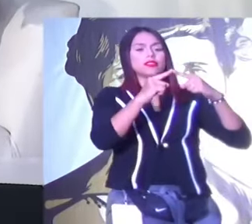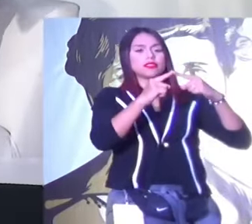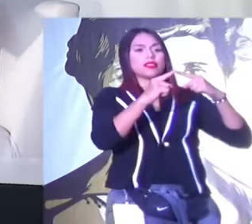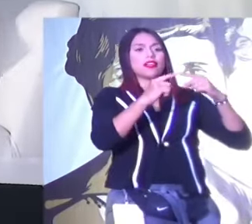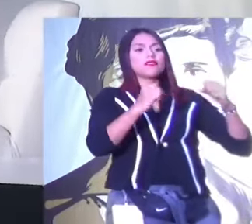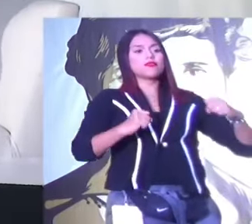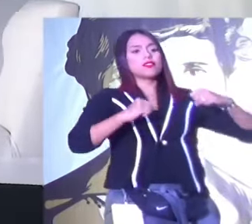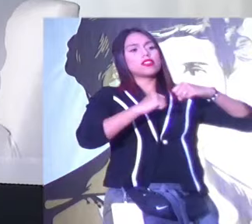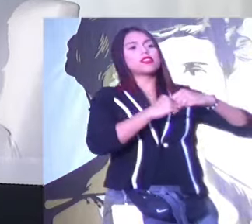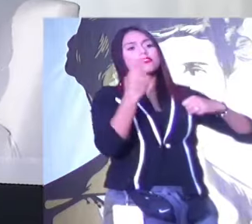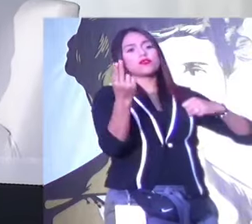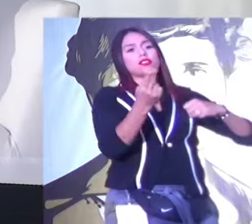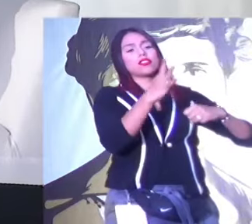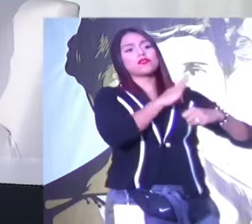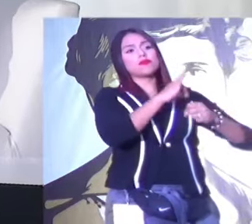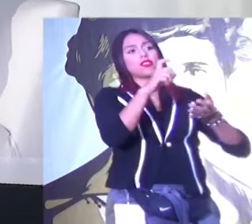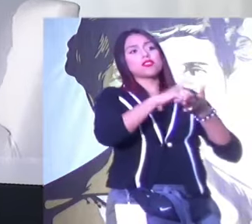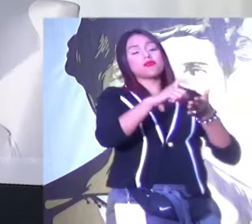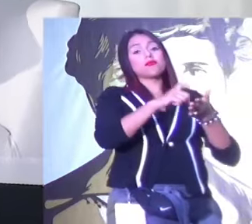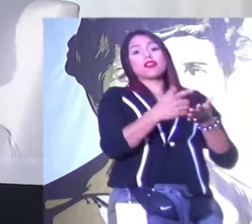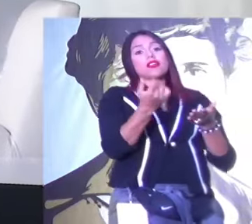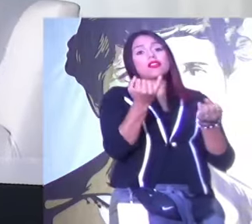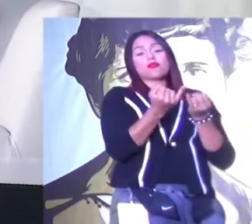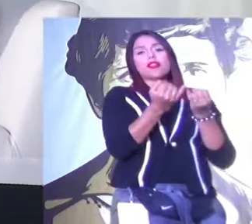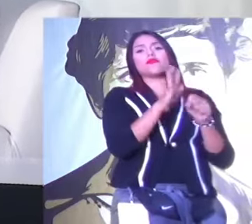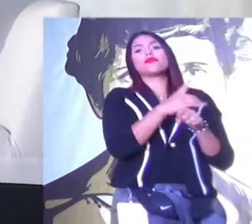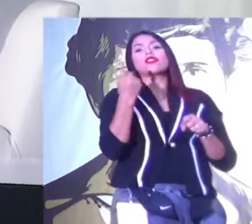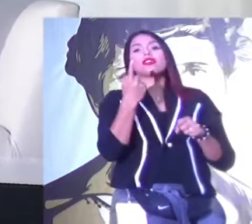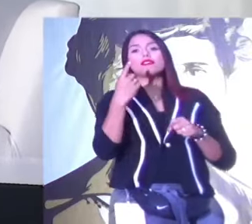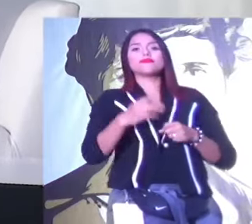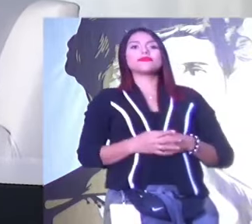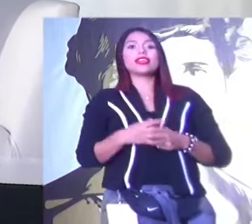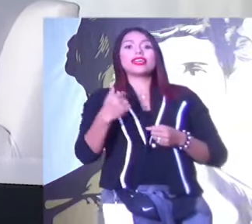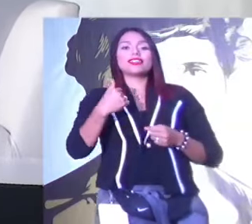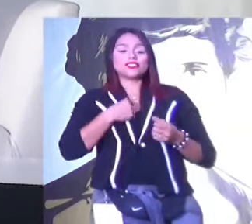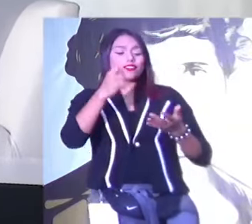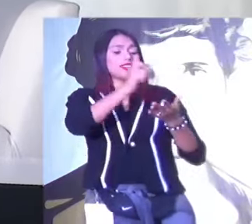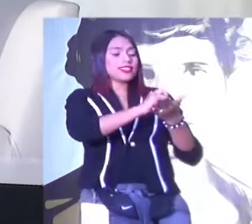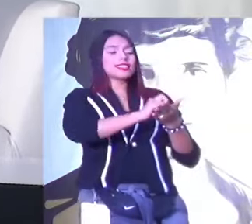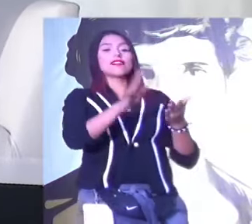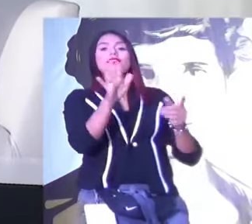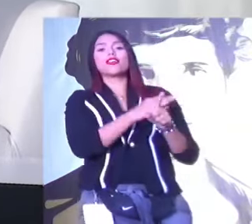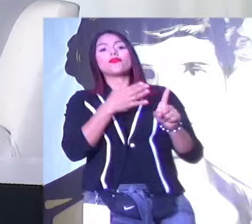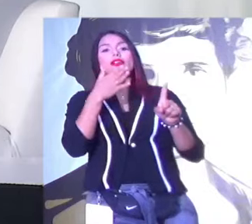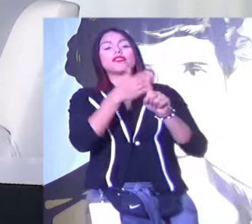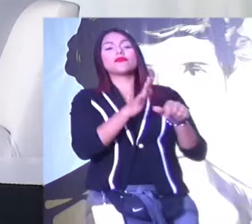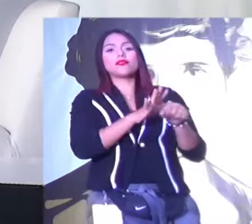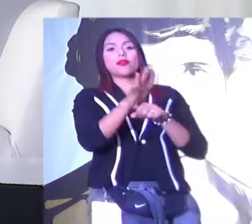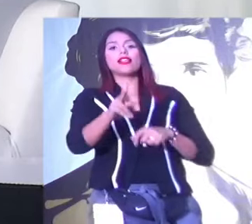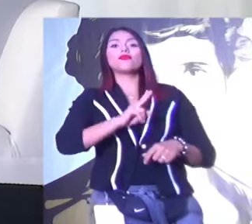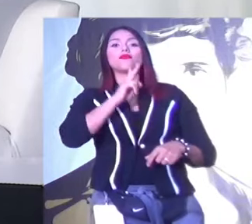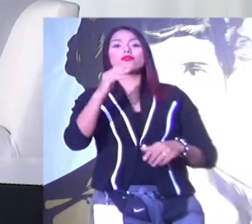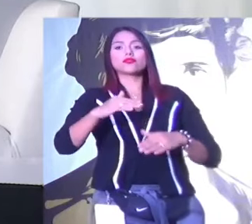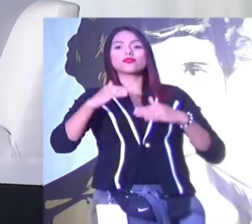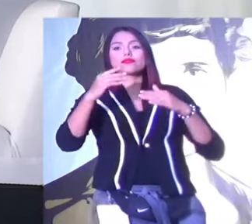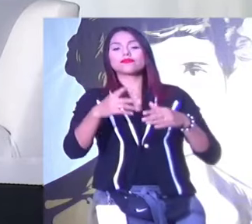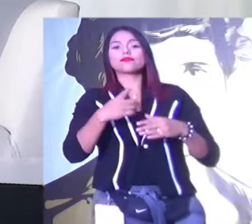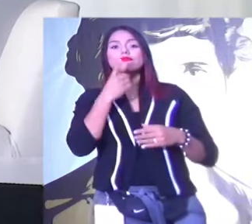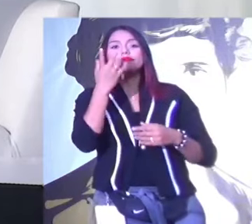al final de la charla, ¿no? Es un texto que yo escribí para leerse en voz alta, es la finalidad del texto,